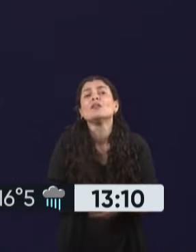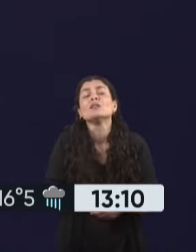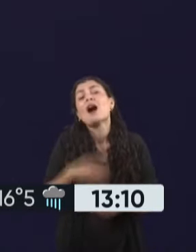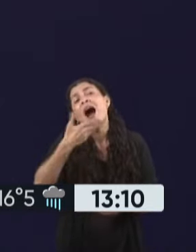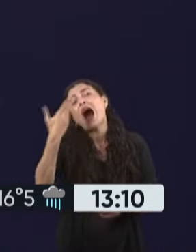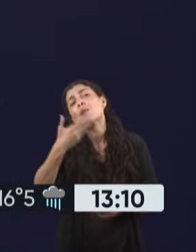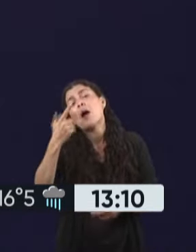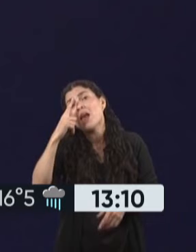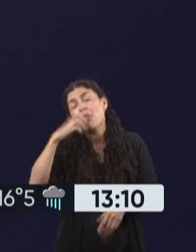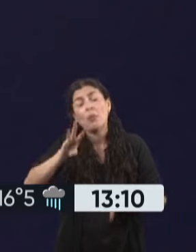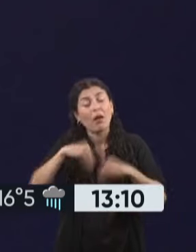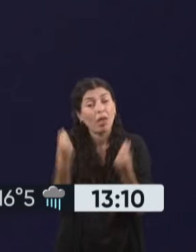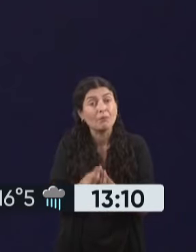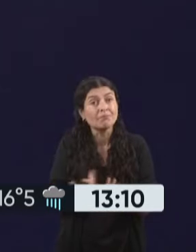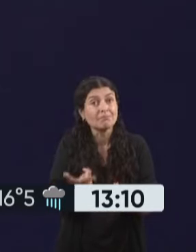cualquier cosa,